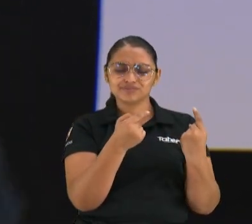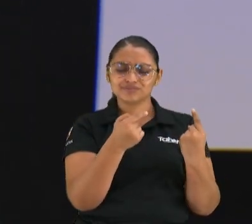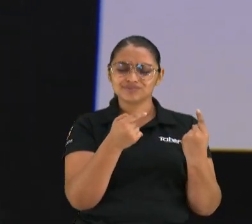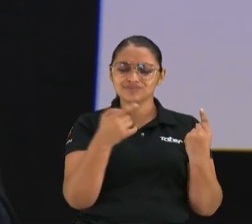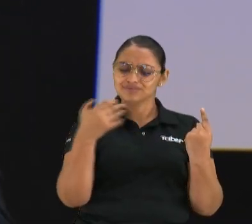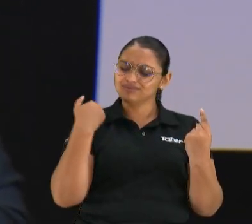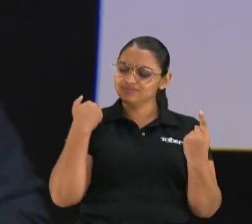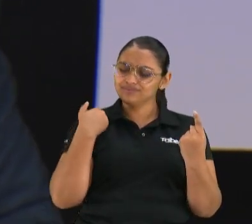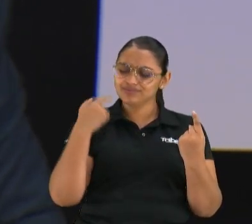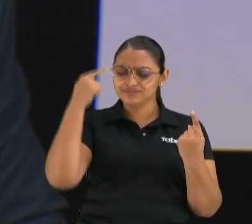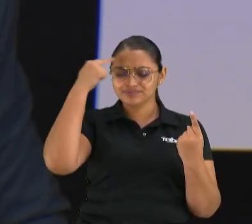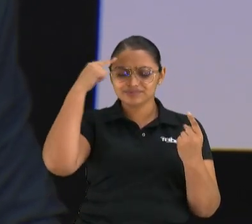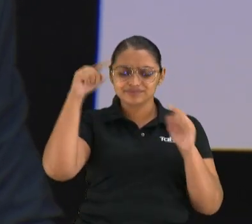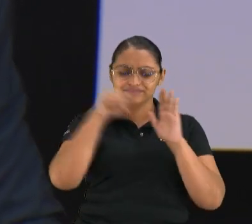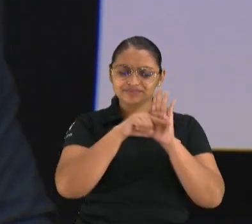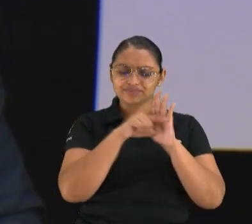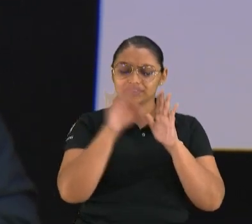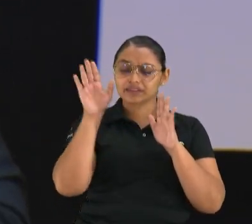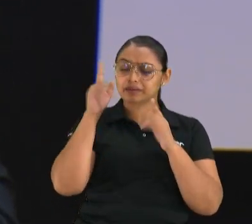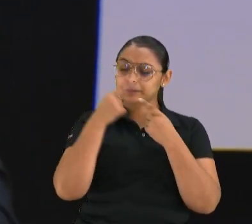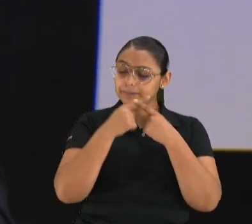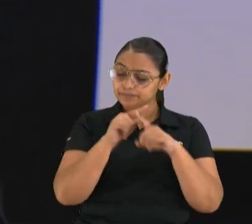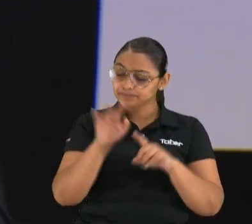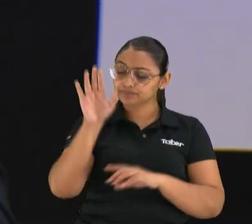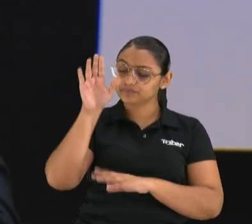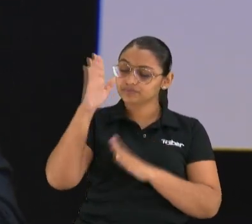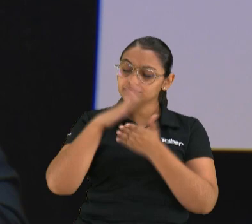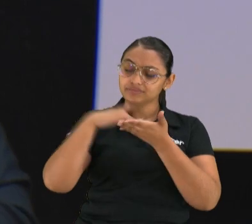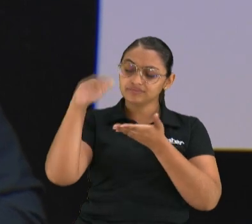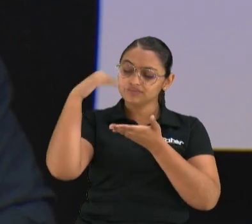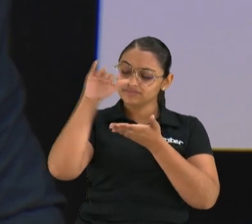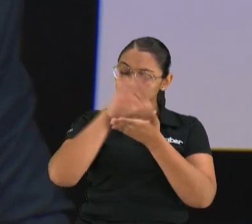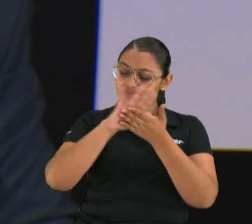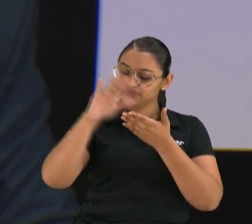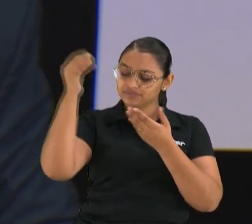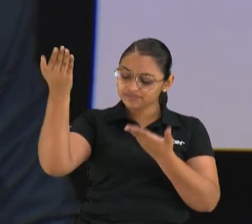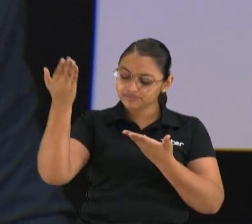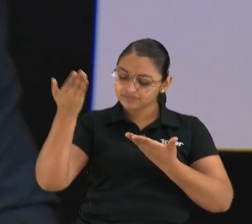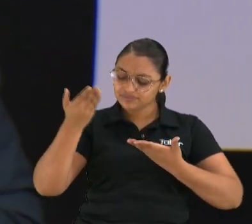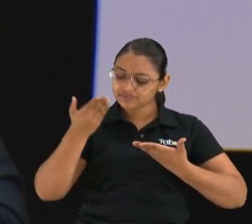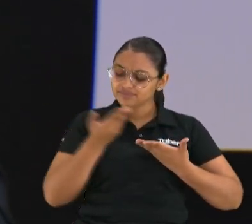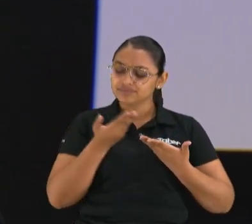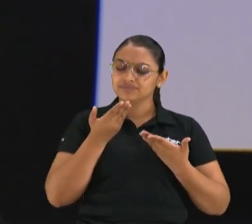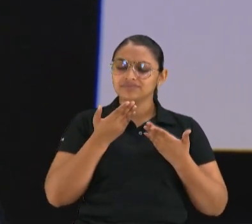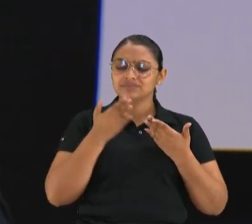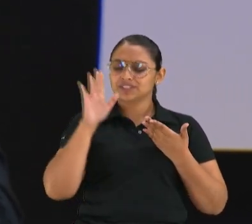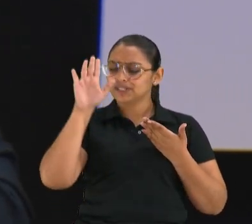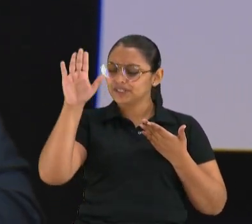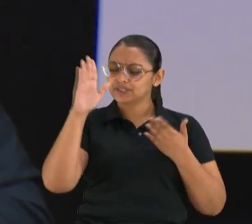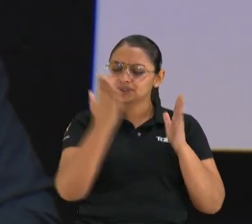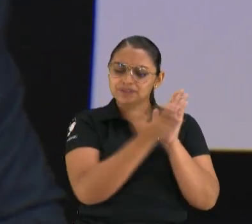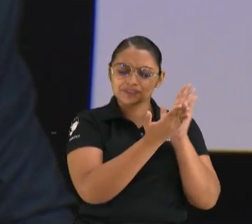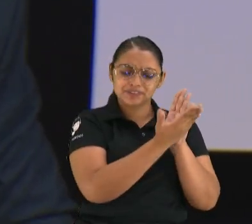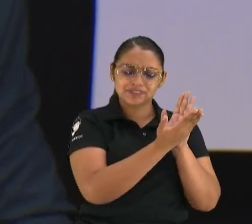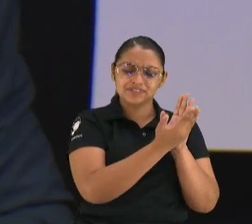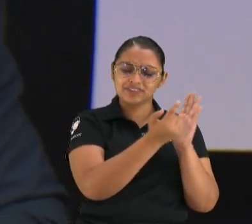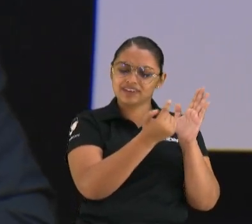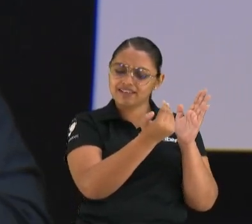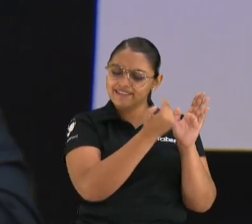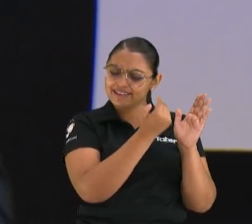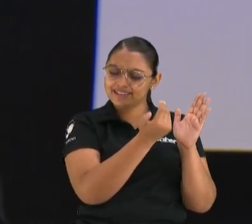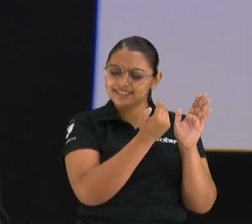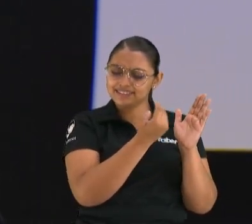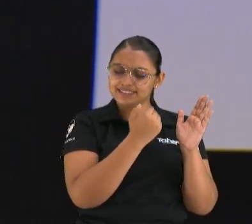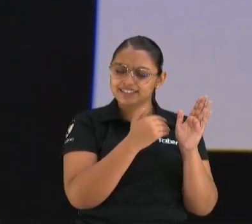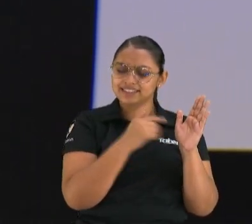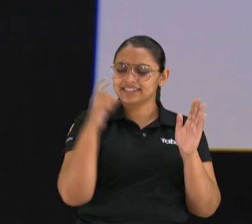al final será tu espíritu santo quien nos redarguya y nos enseña el camino a la vida eterna que tu palabra plantea exclusivamente a través